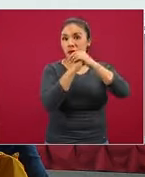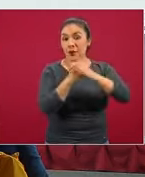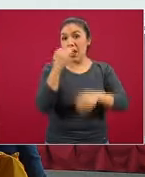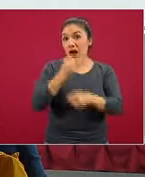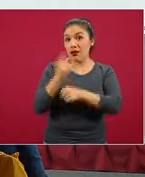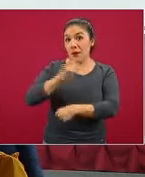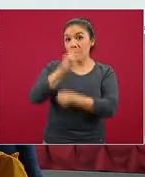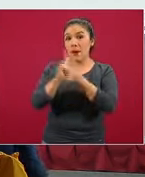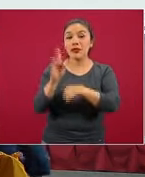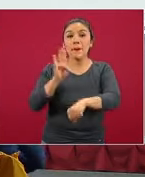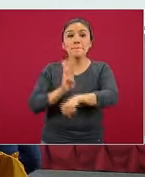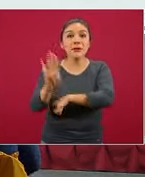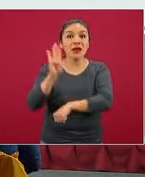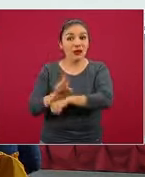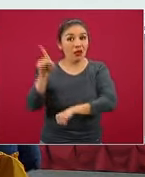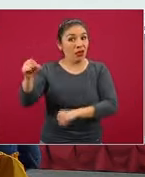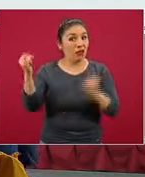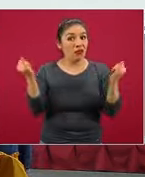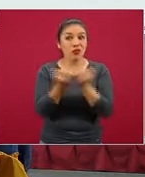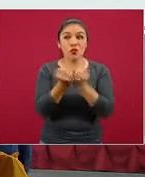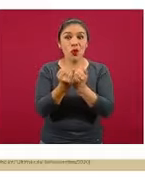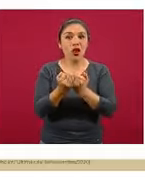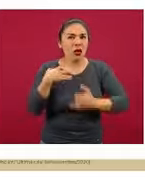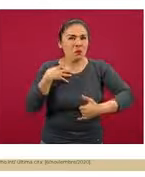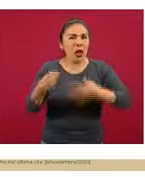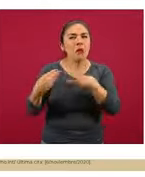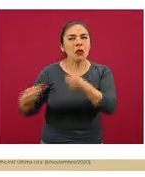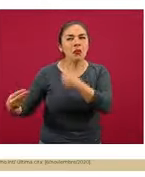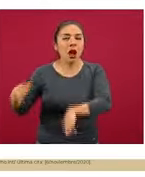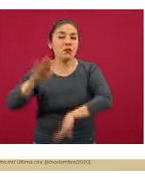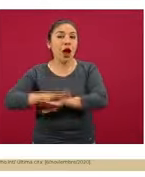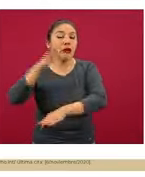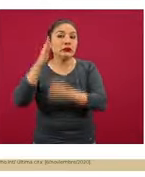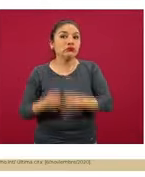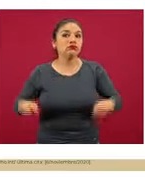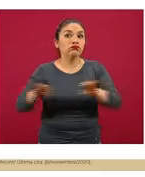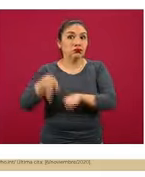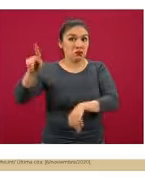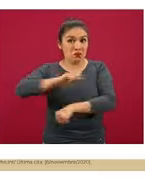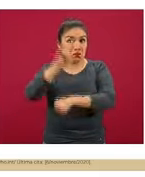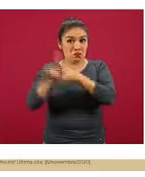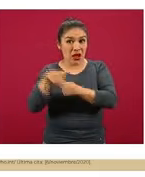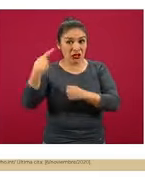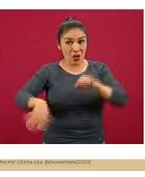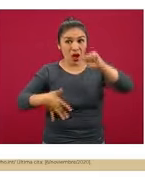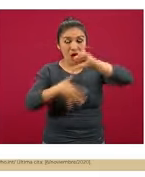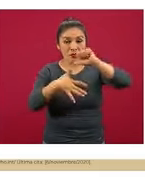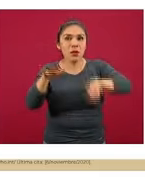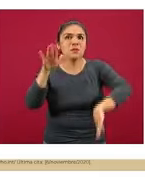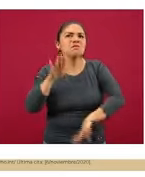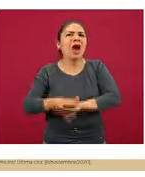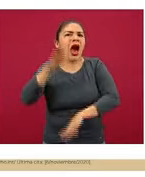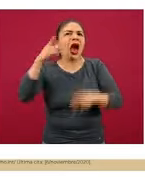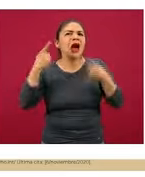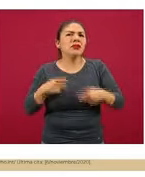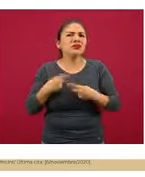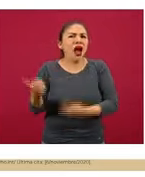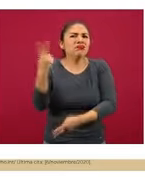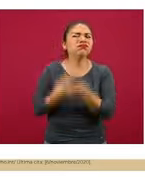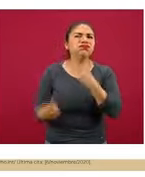también tuvo una transmisión muy importante, de hecho es de los países en las Américas que más casos en su momento ha llegado